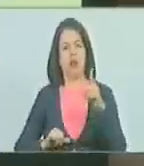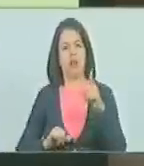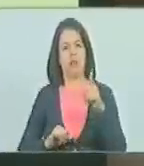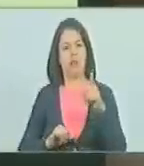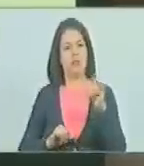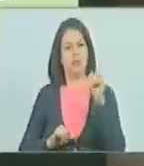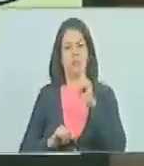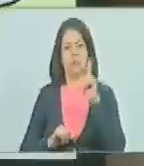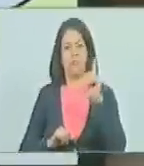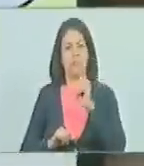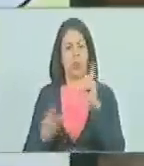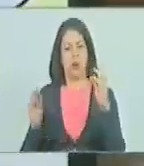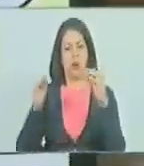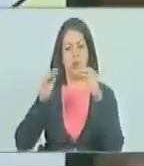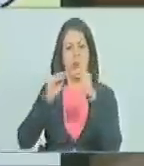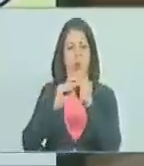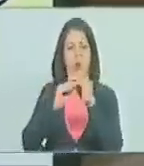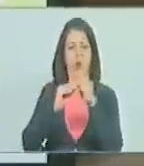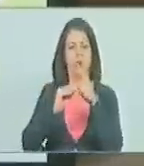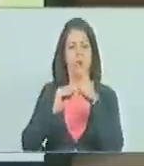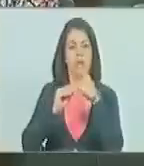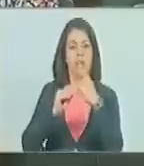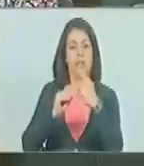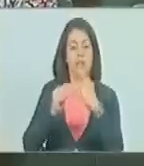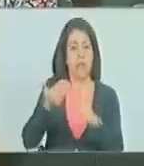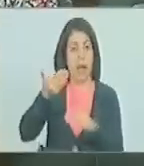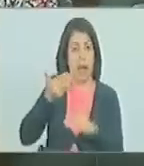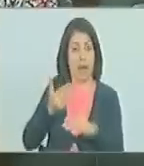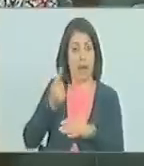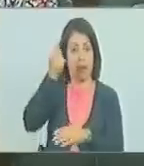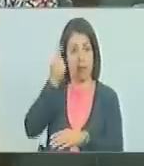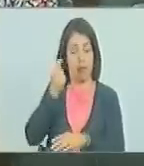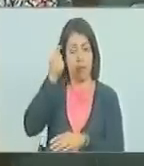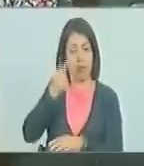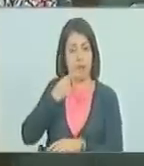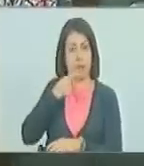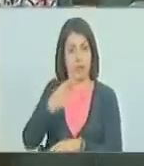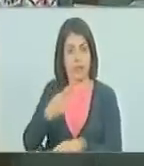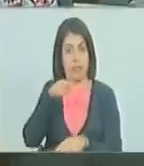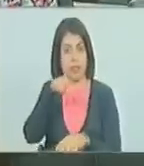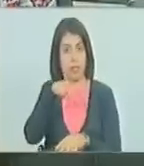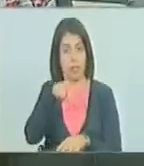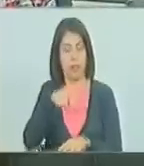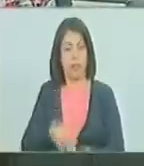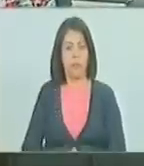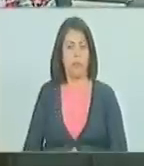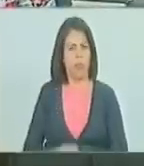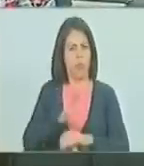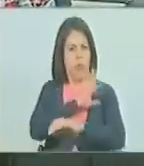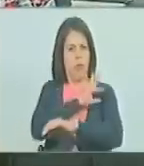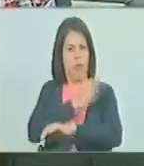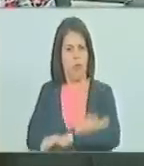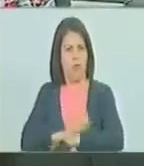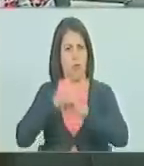No se parece a lo que el diputado que me antecedió expresaba allí, con mucha